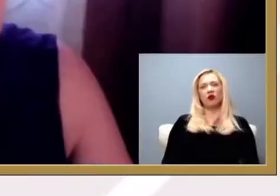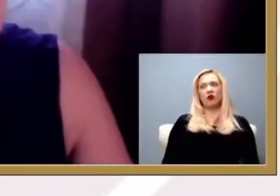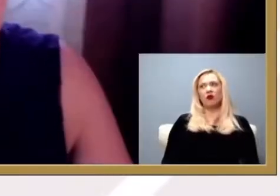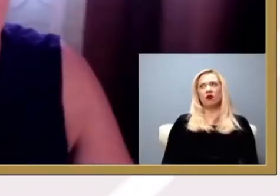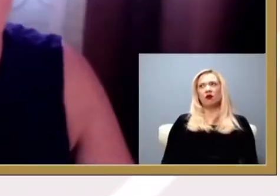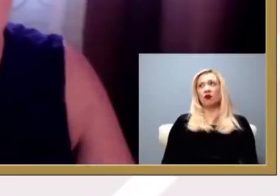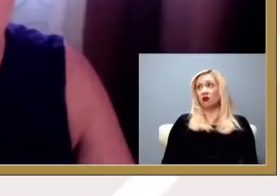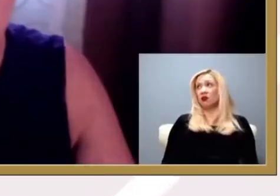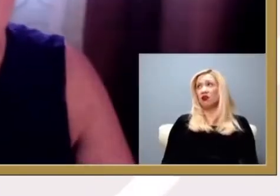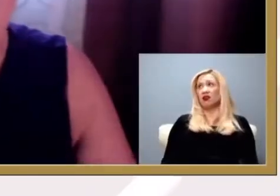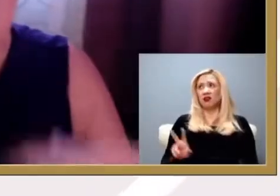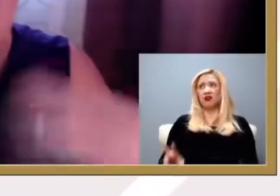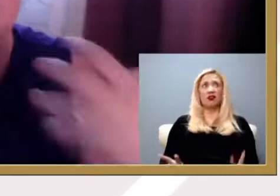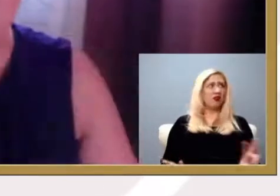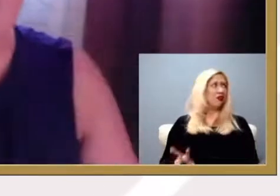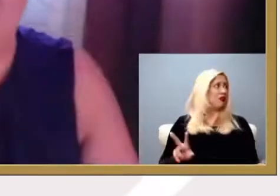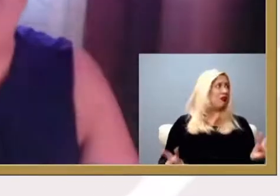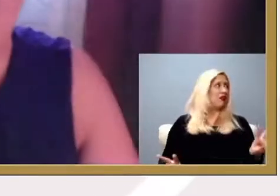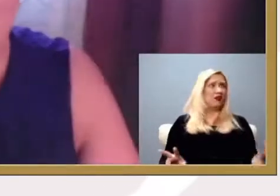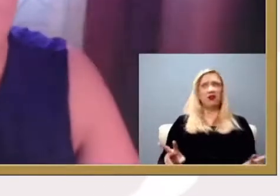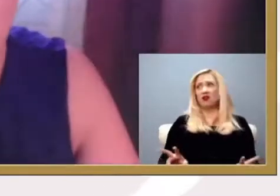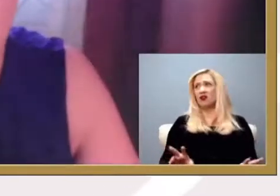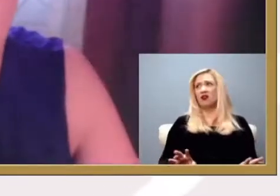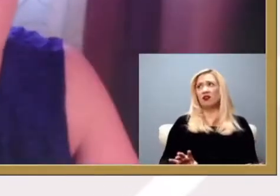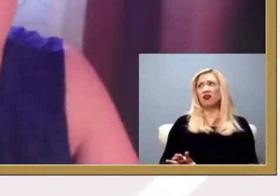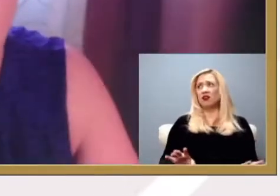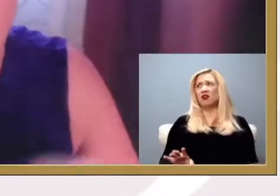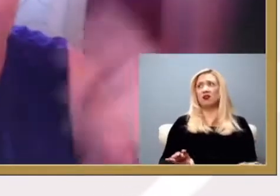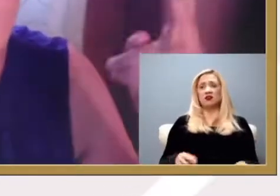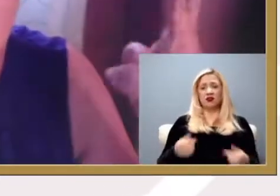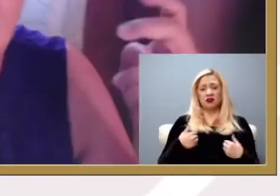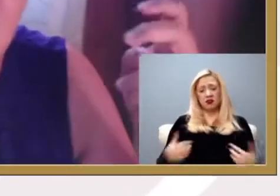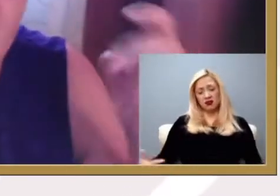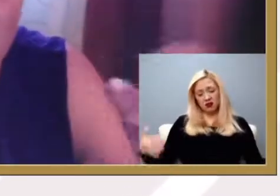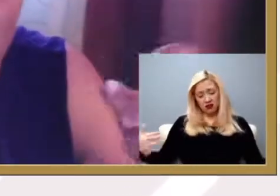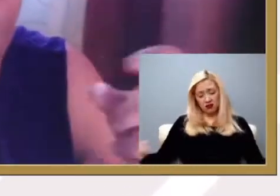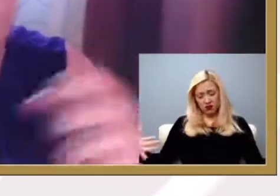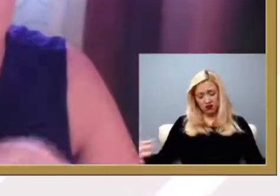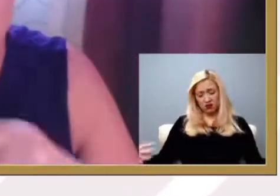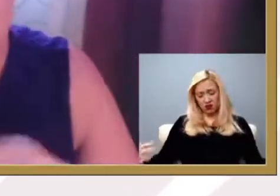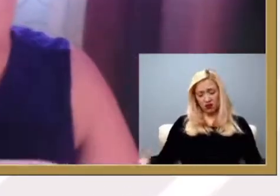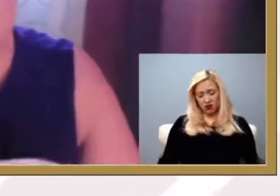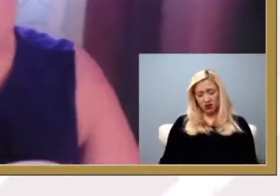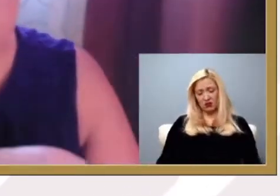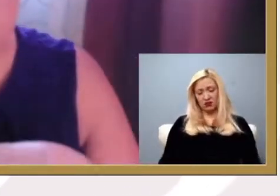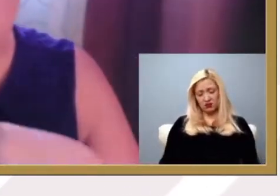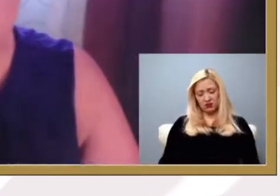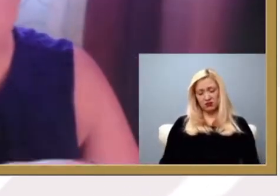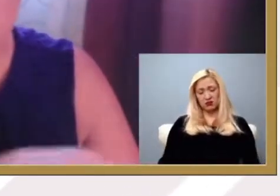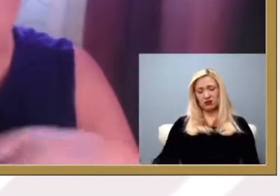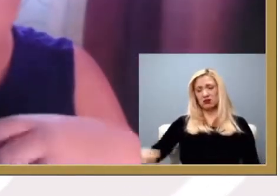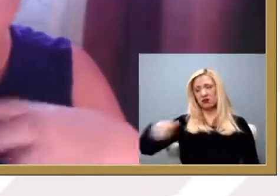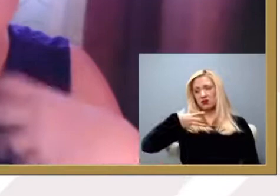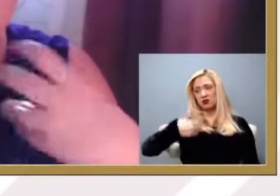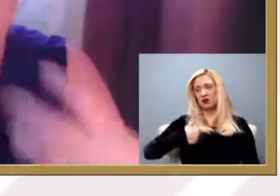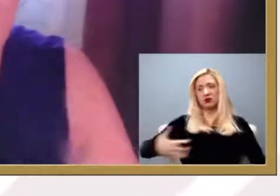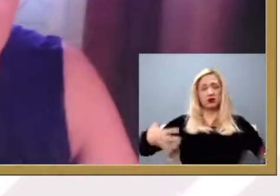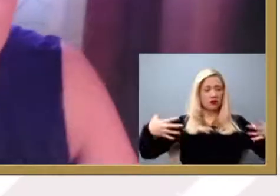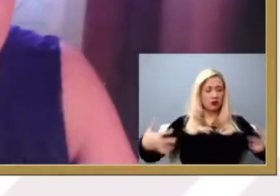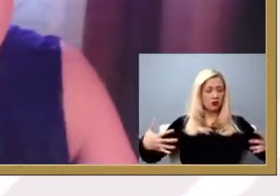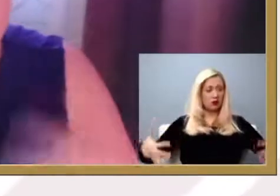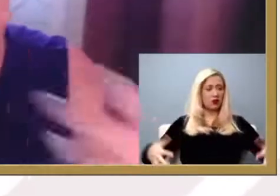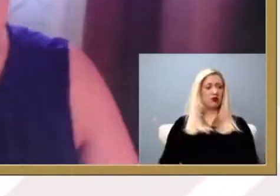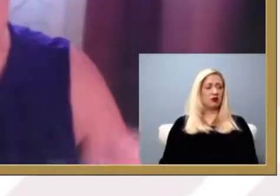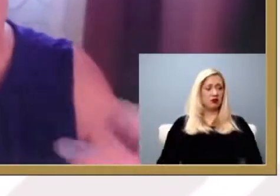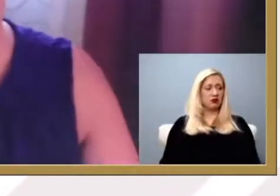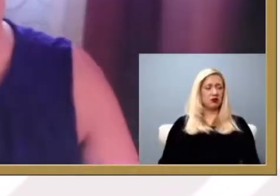te dicen, o sea, terminas haciendo el papel de la persona gorda, que es la estigmatizada, no la persona gorda con